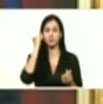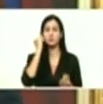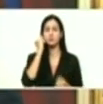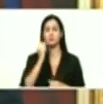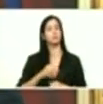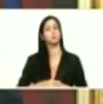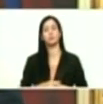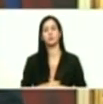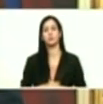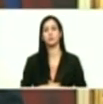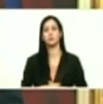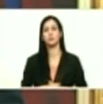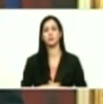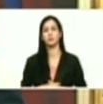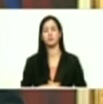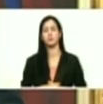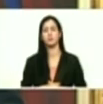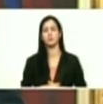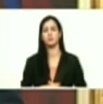yo